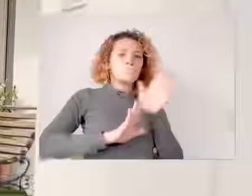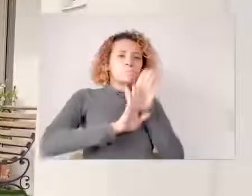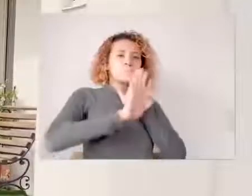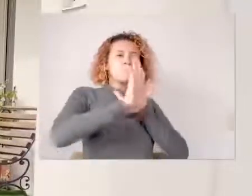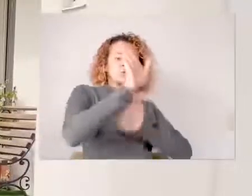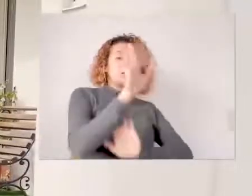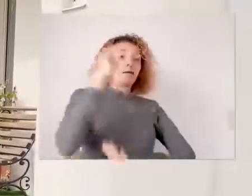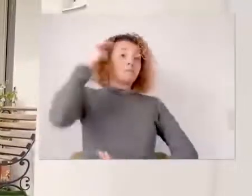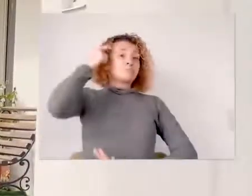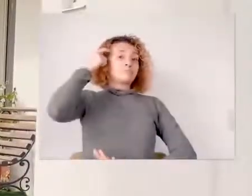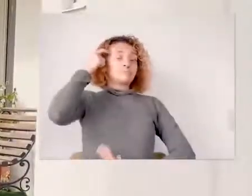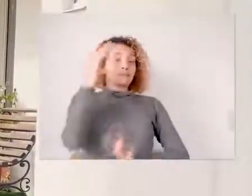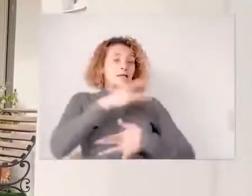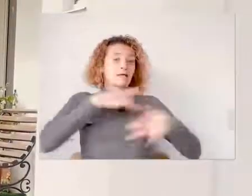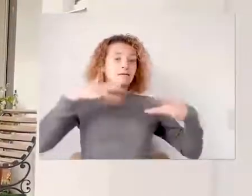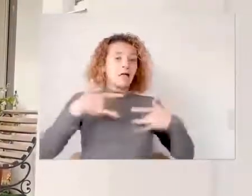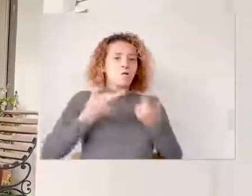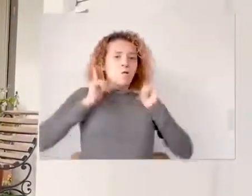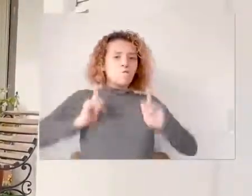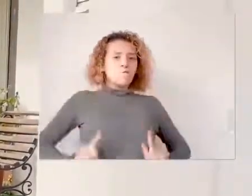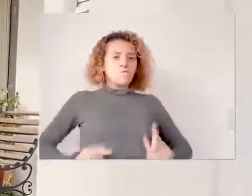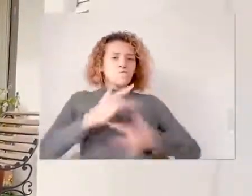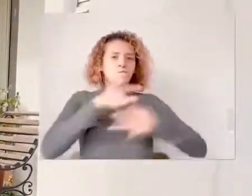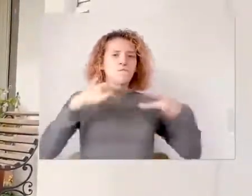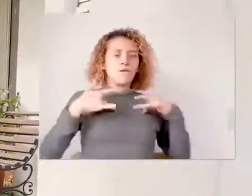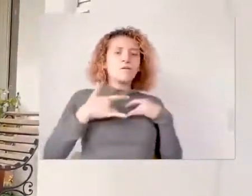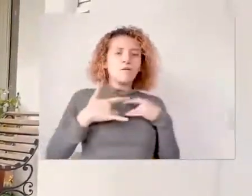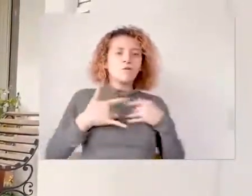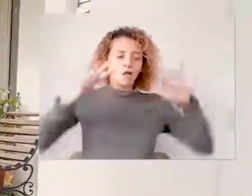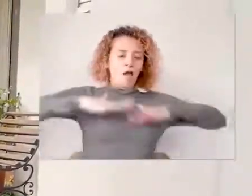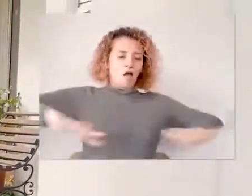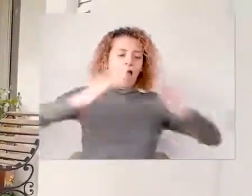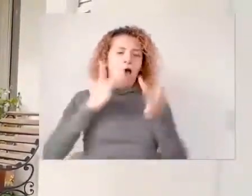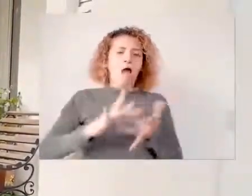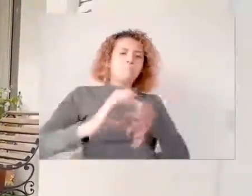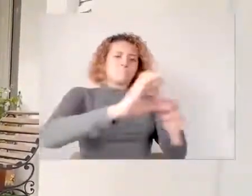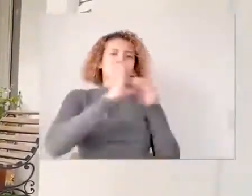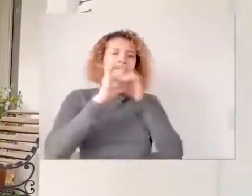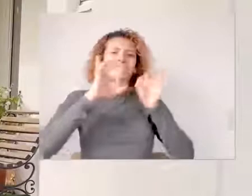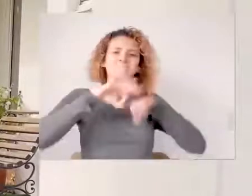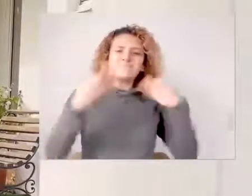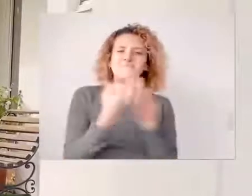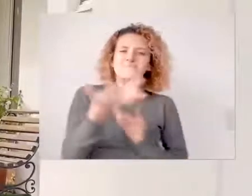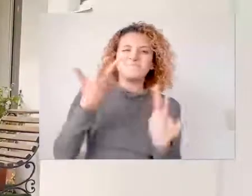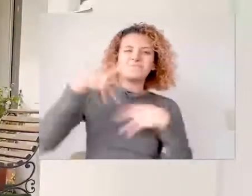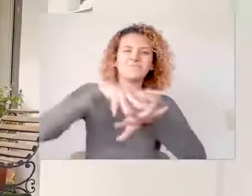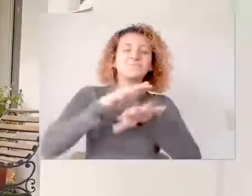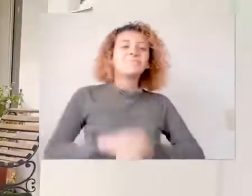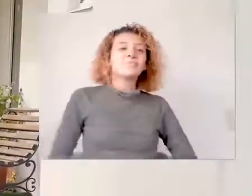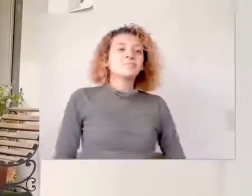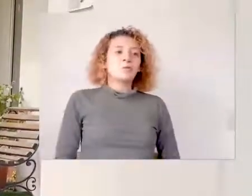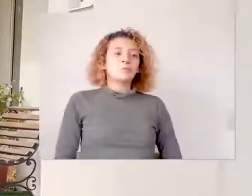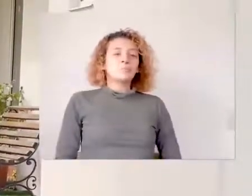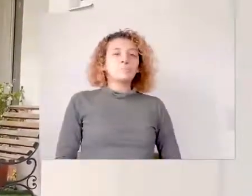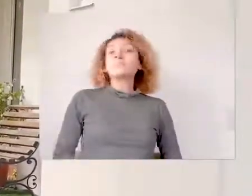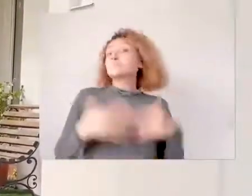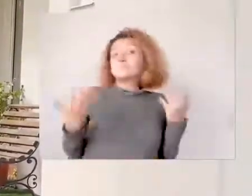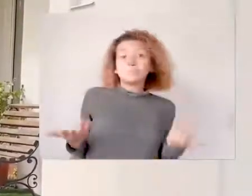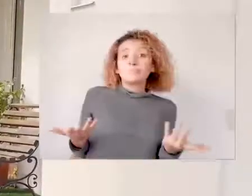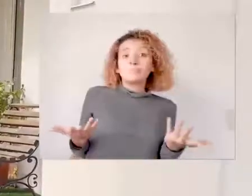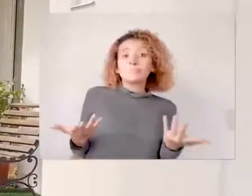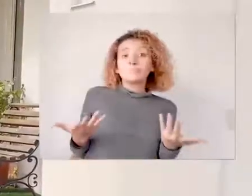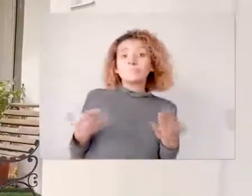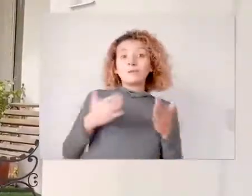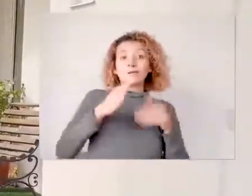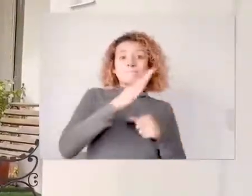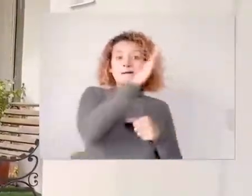disfrutar, estimular y promover su salud mental, emocional, física y garantizar espacios de unión